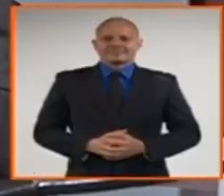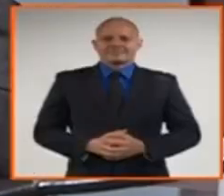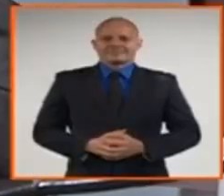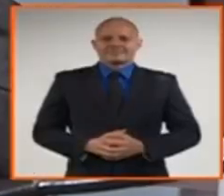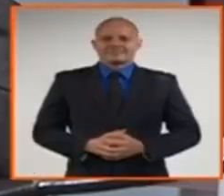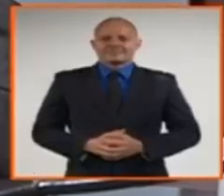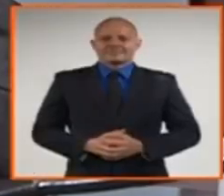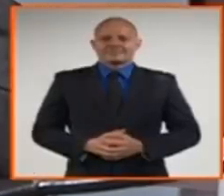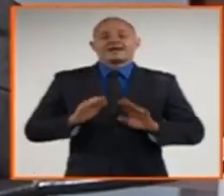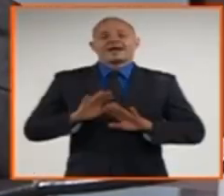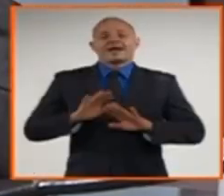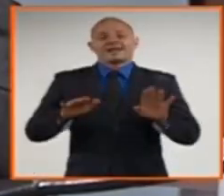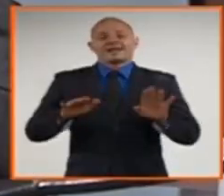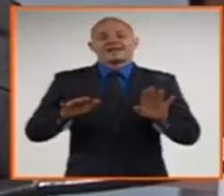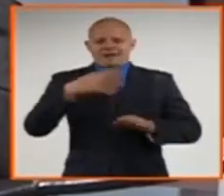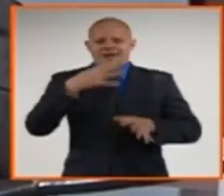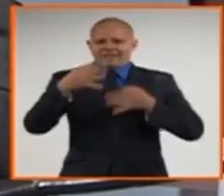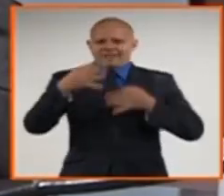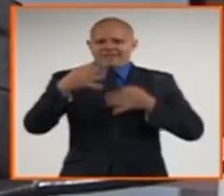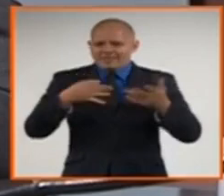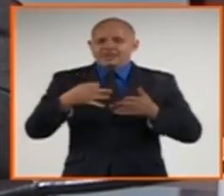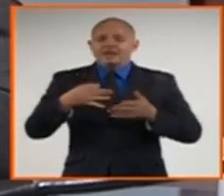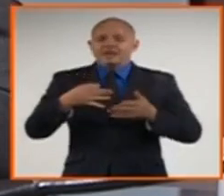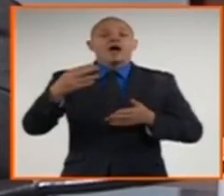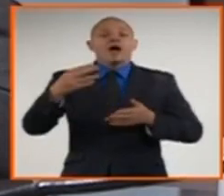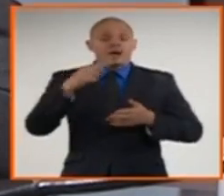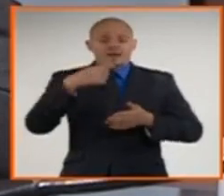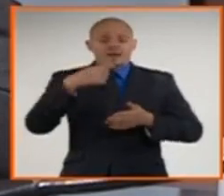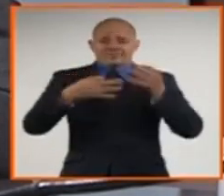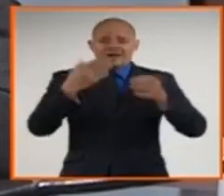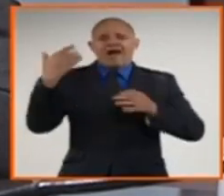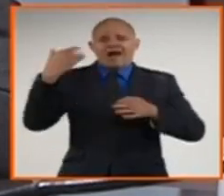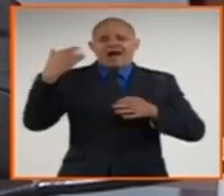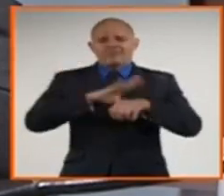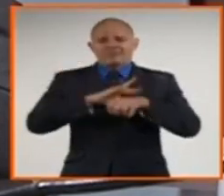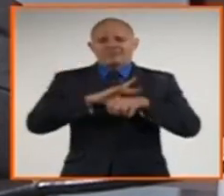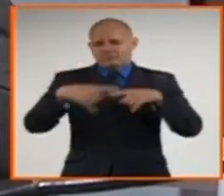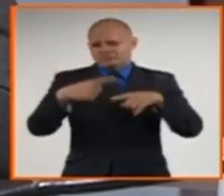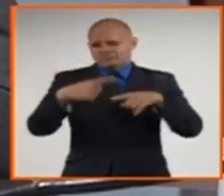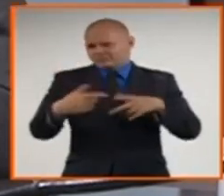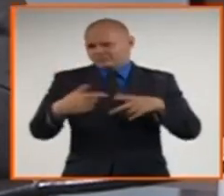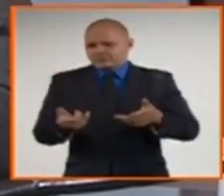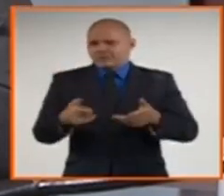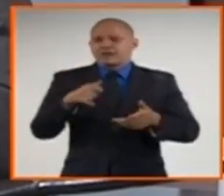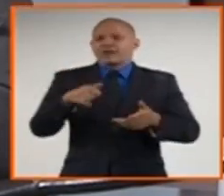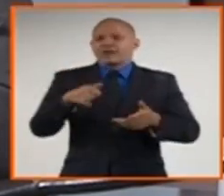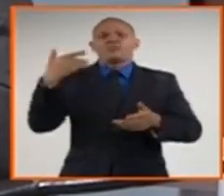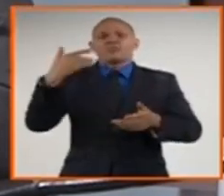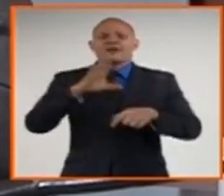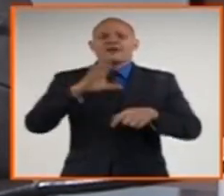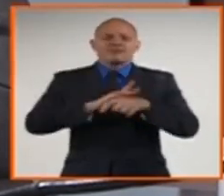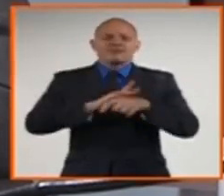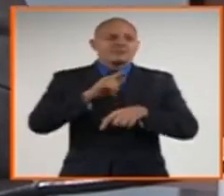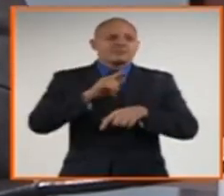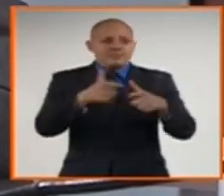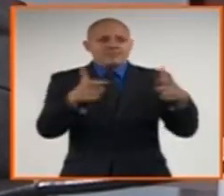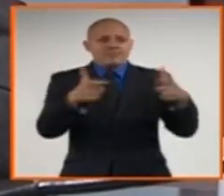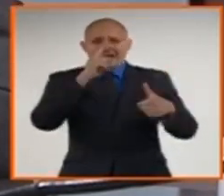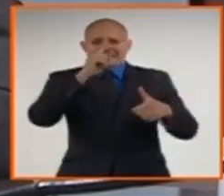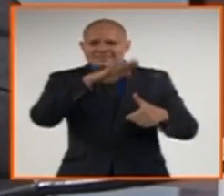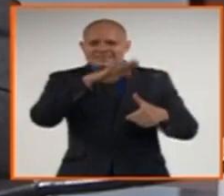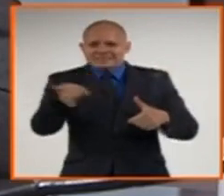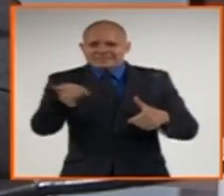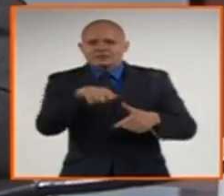la principal causa de sordera infantil. Y ya de eso ni nos acordamos prácticamente. Y posteriormente la vacuna de neumococo. O sea, la